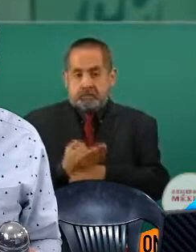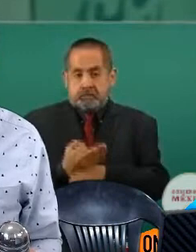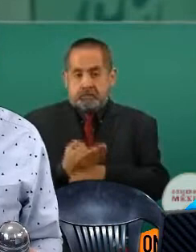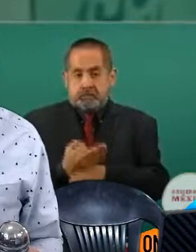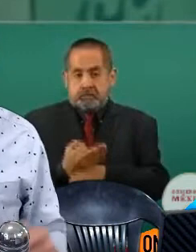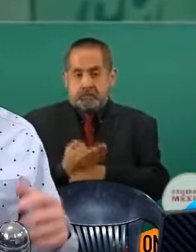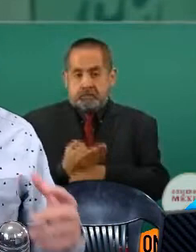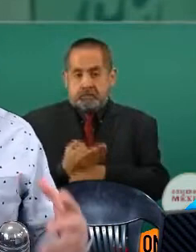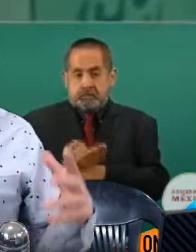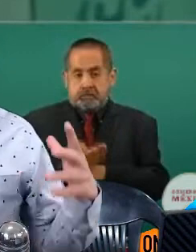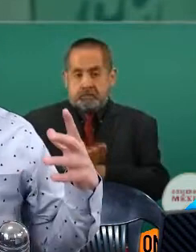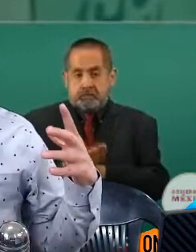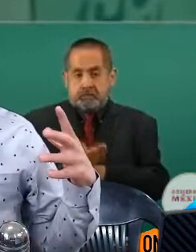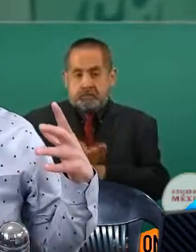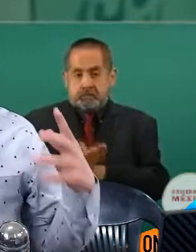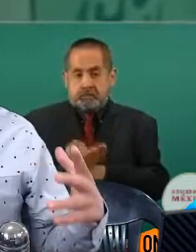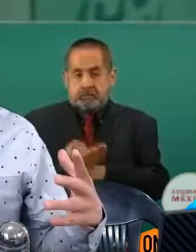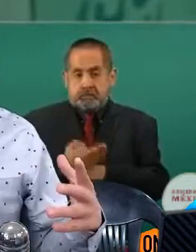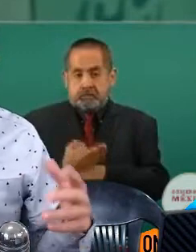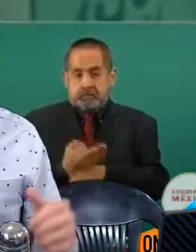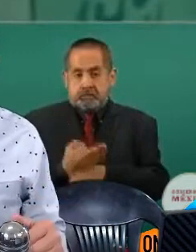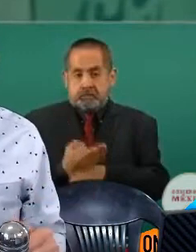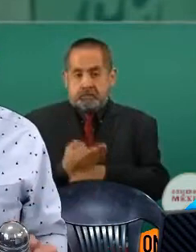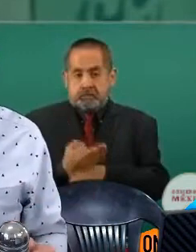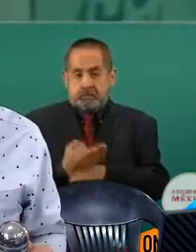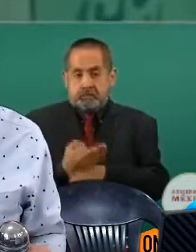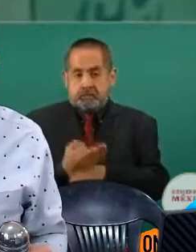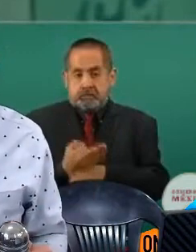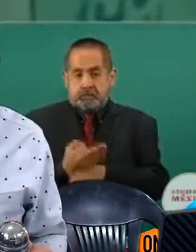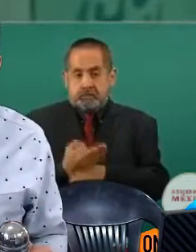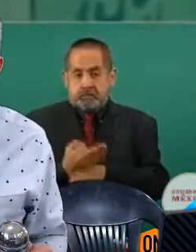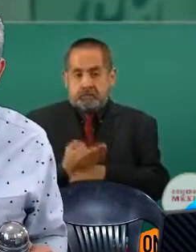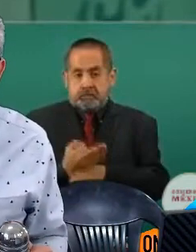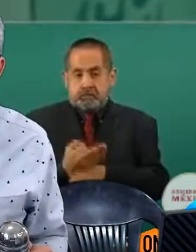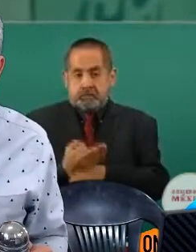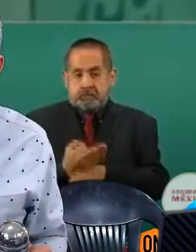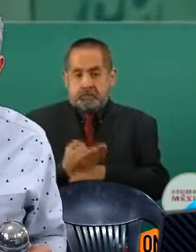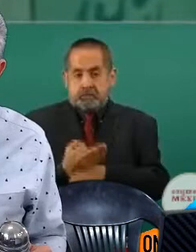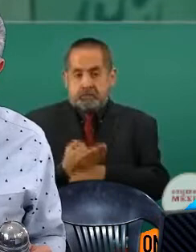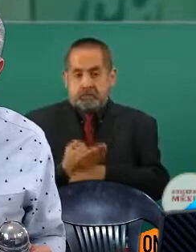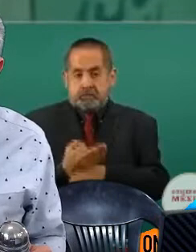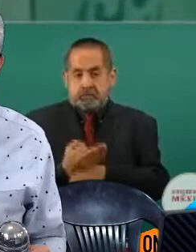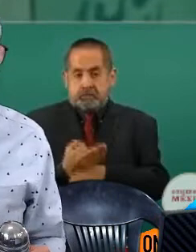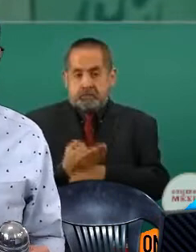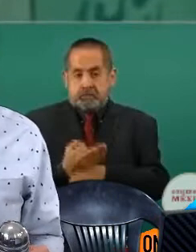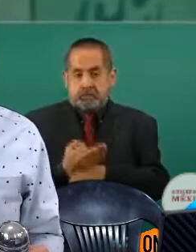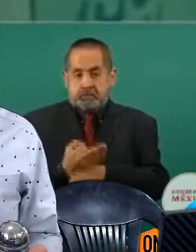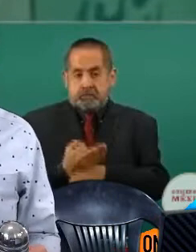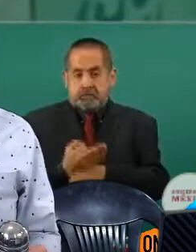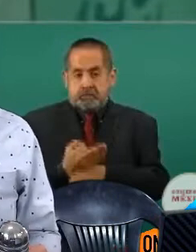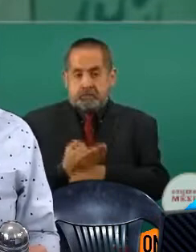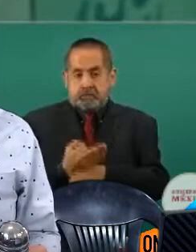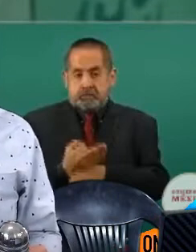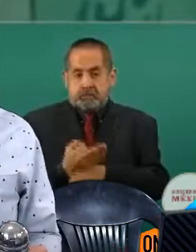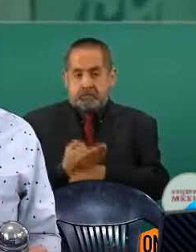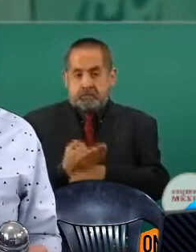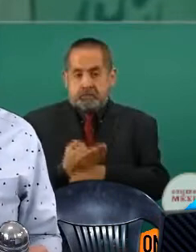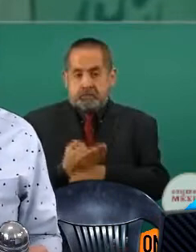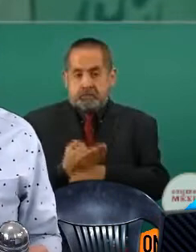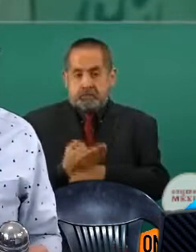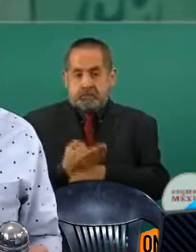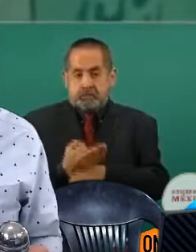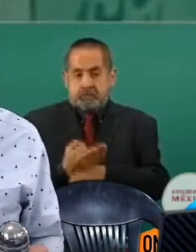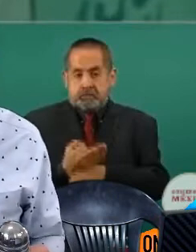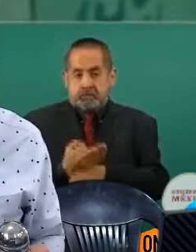van, ellos saben que lo que buscan es el poder por el poder, no el poder para